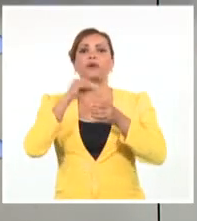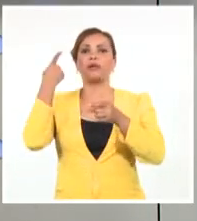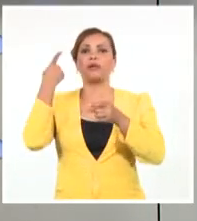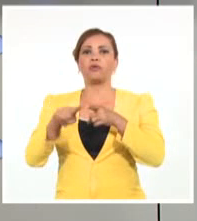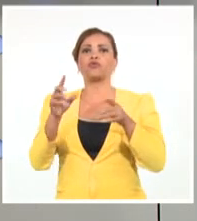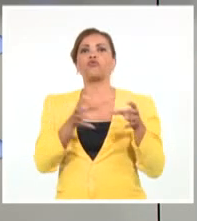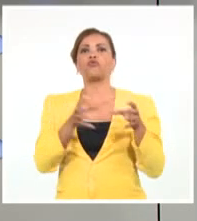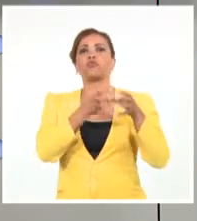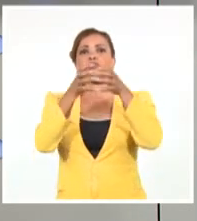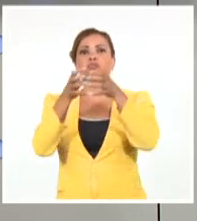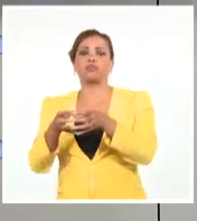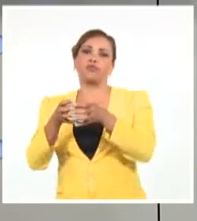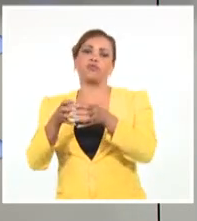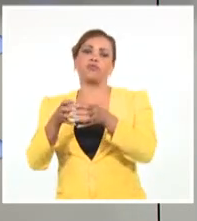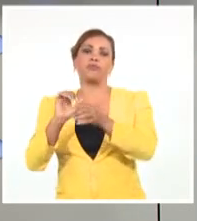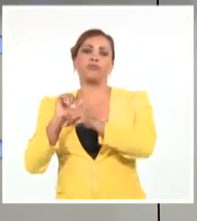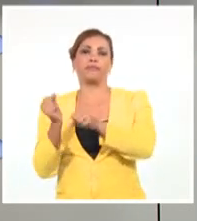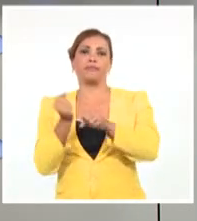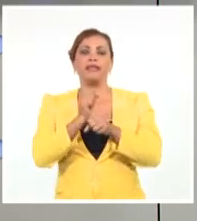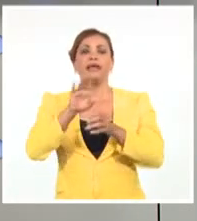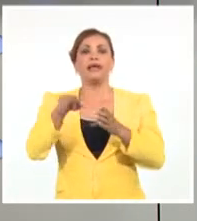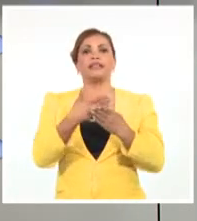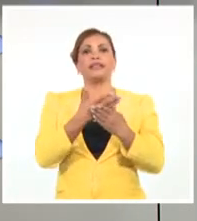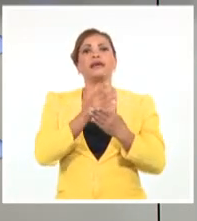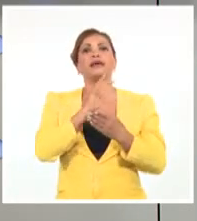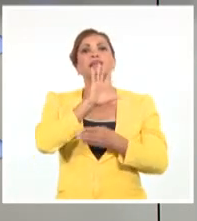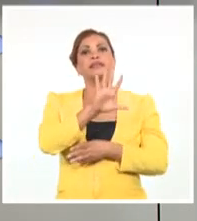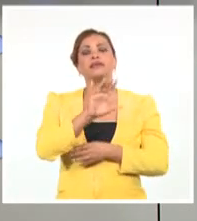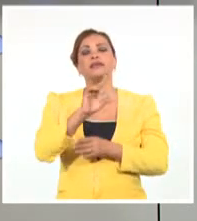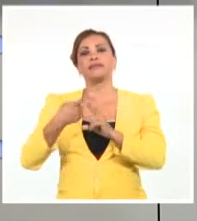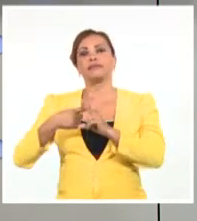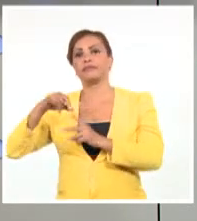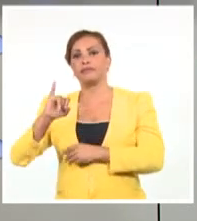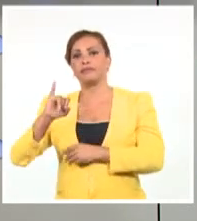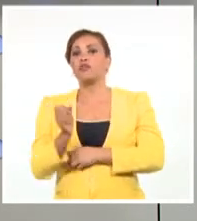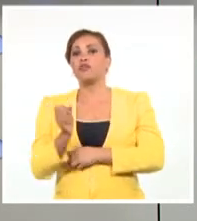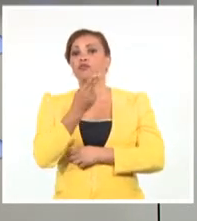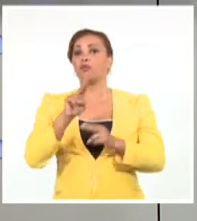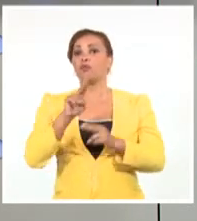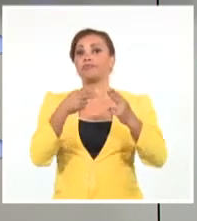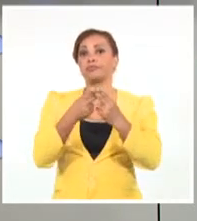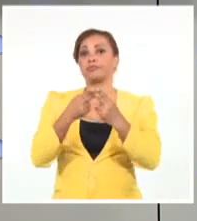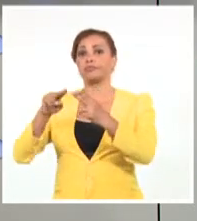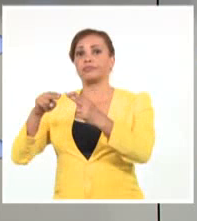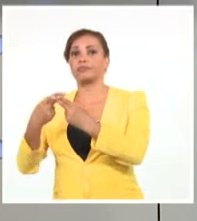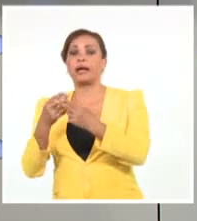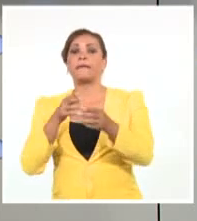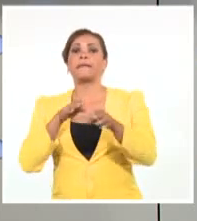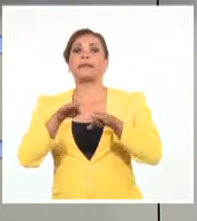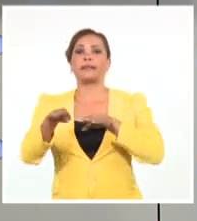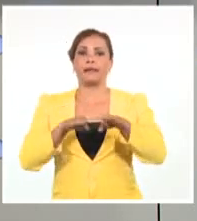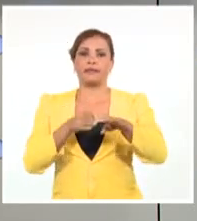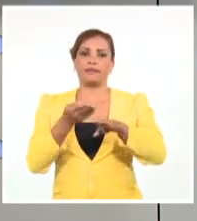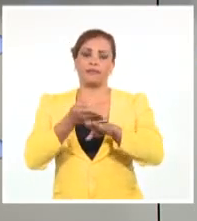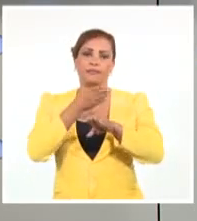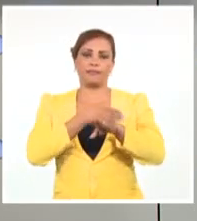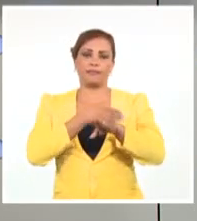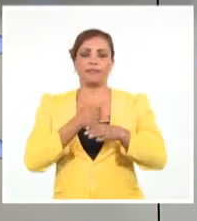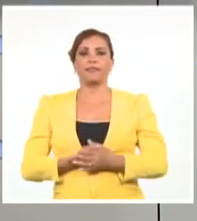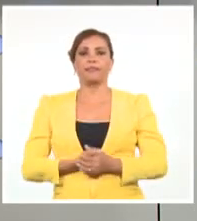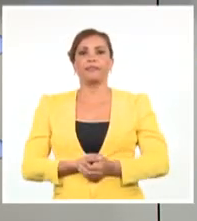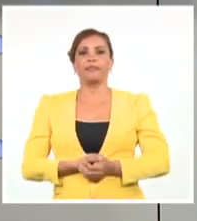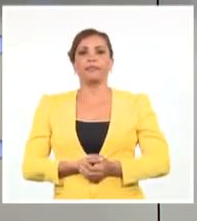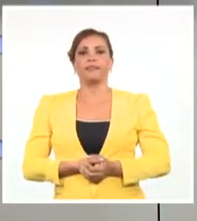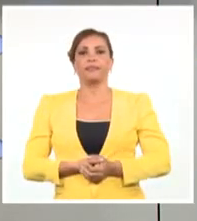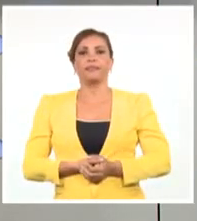equipo, mientras que los días 5 y 6 deben efectuar 2 topes de preparación con los equipos de la misma zona. Por su parte, el